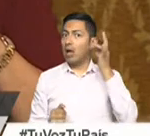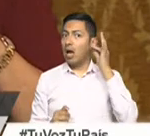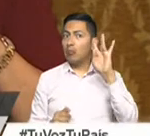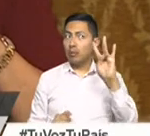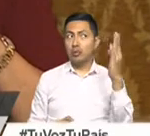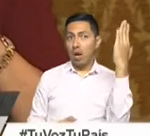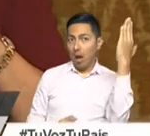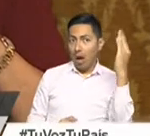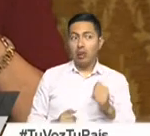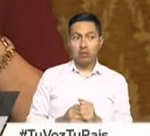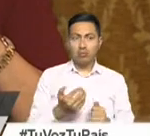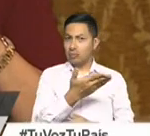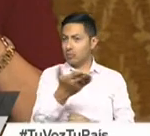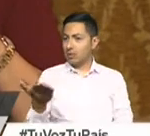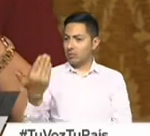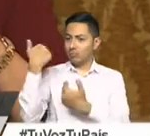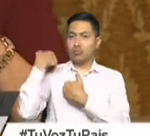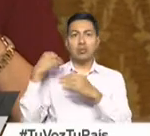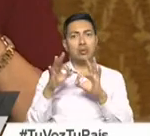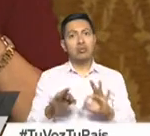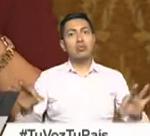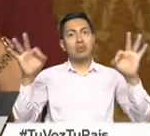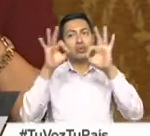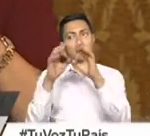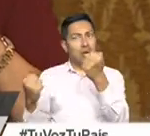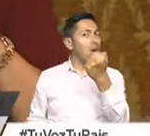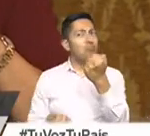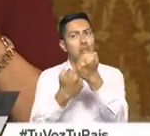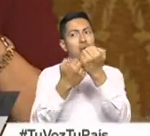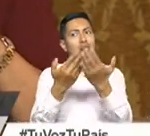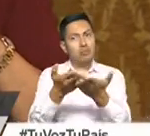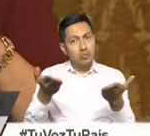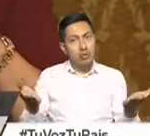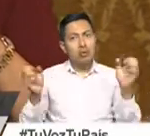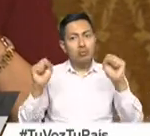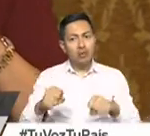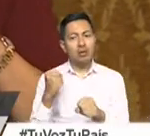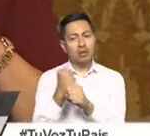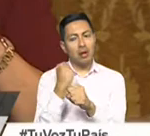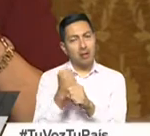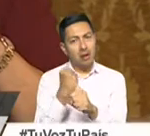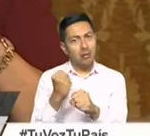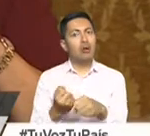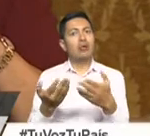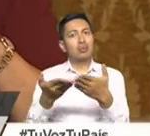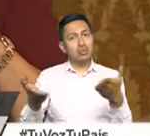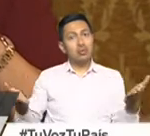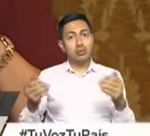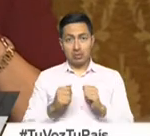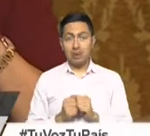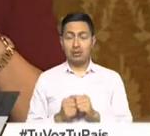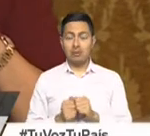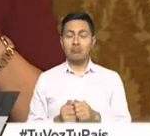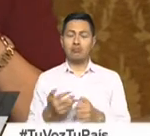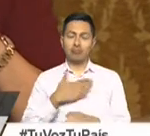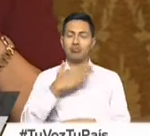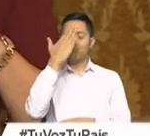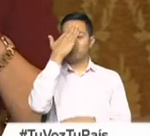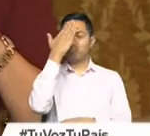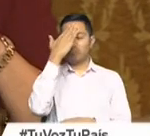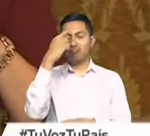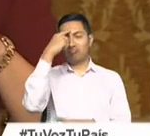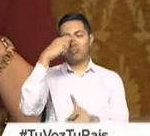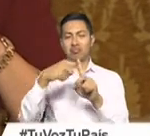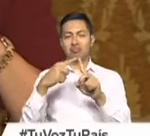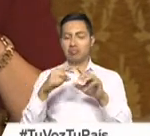eso están en ese cargo, por el apoyo de todas ustedes y por el trabajo tesonero de todas ustedes, sé que vamos a salir